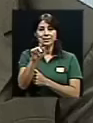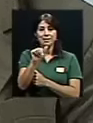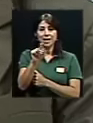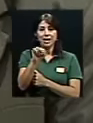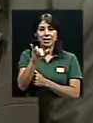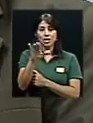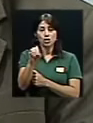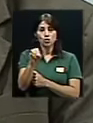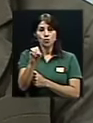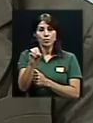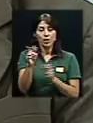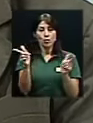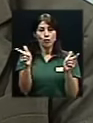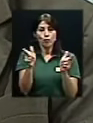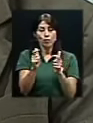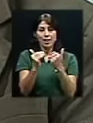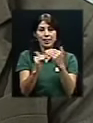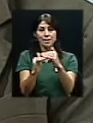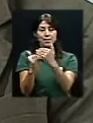el mal llamado